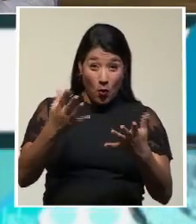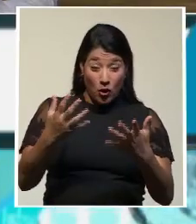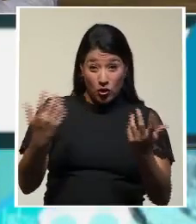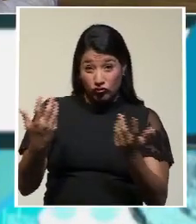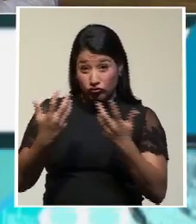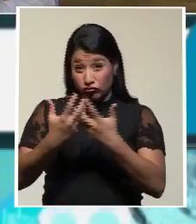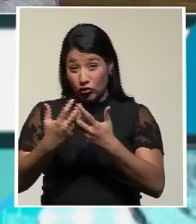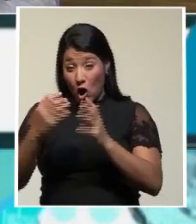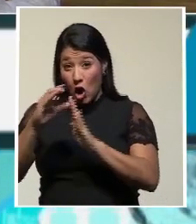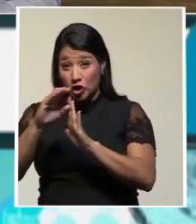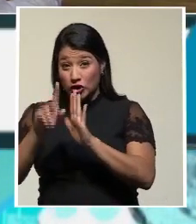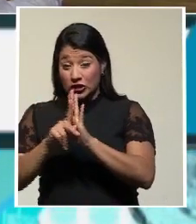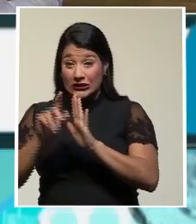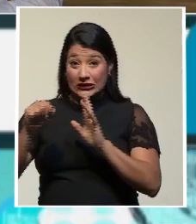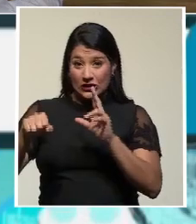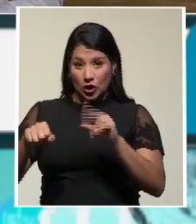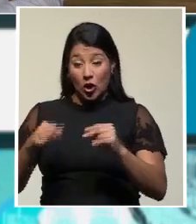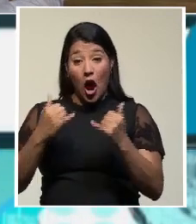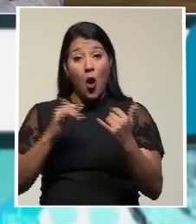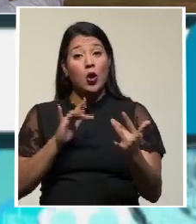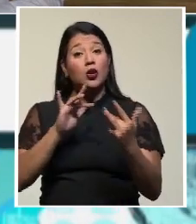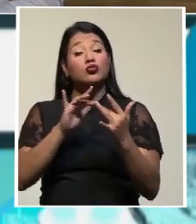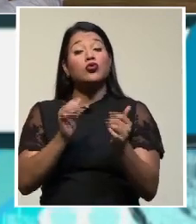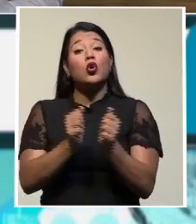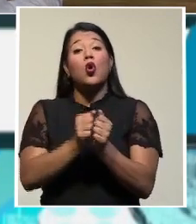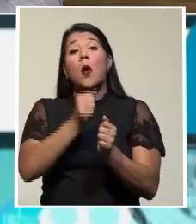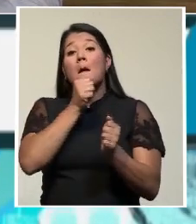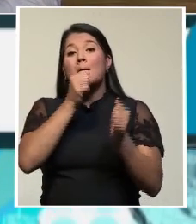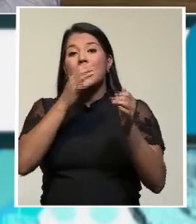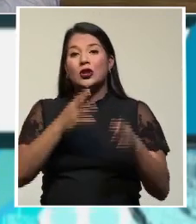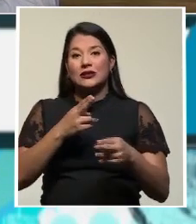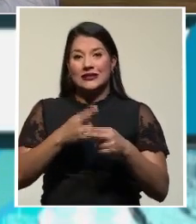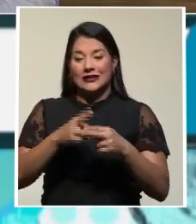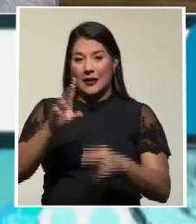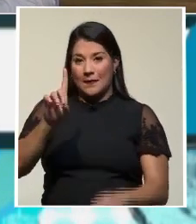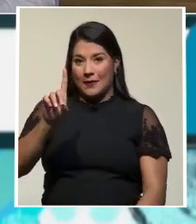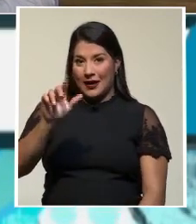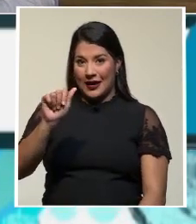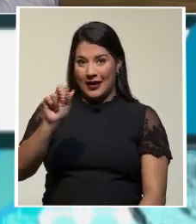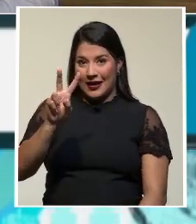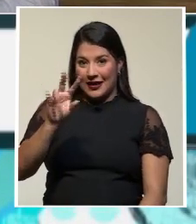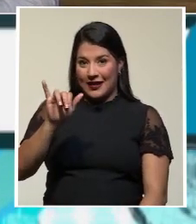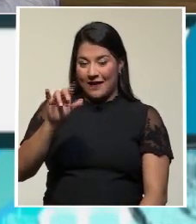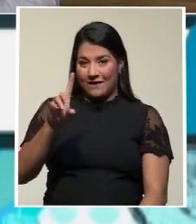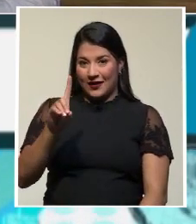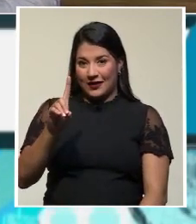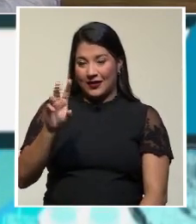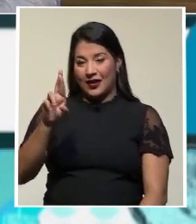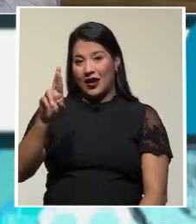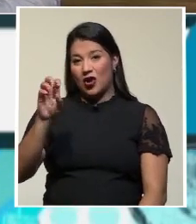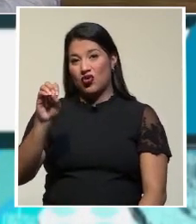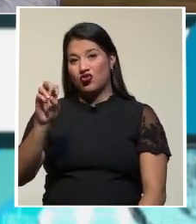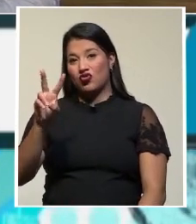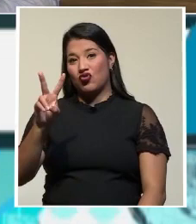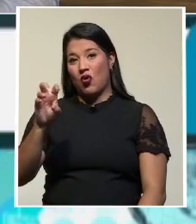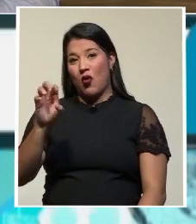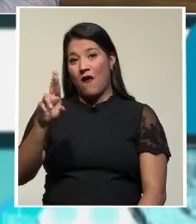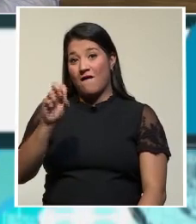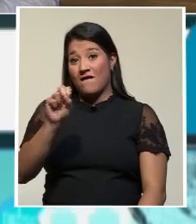David Roversi, quien se encuentra en el Congreso y desde allí nos trae las reacciones a este